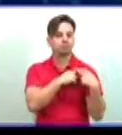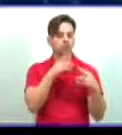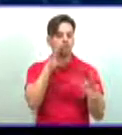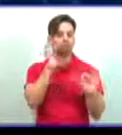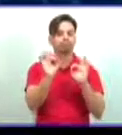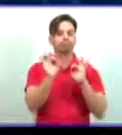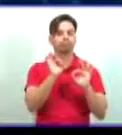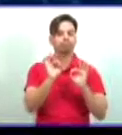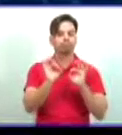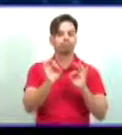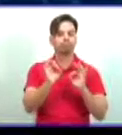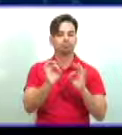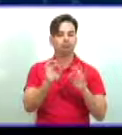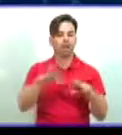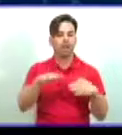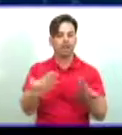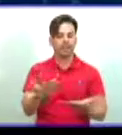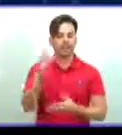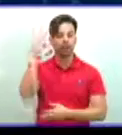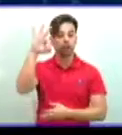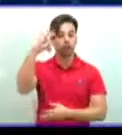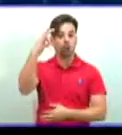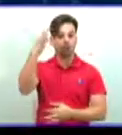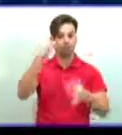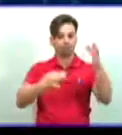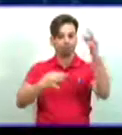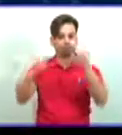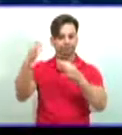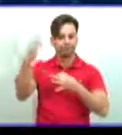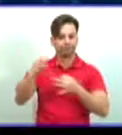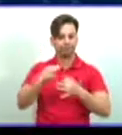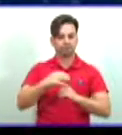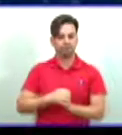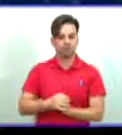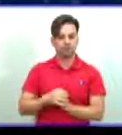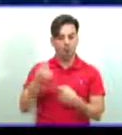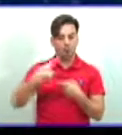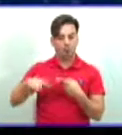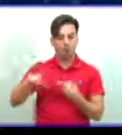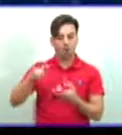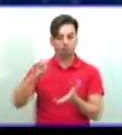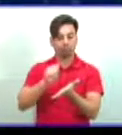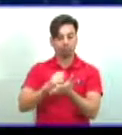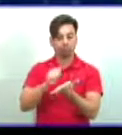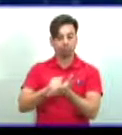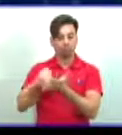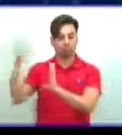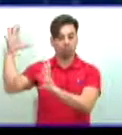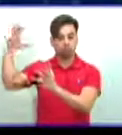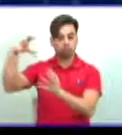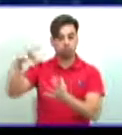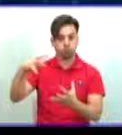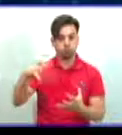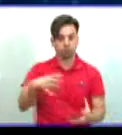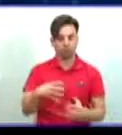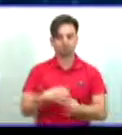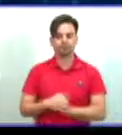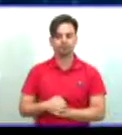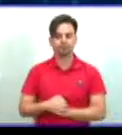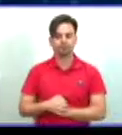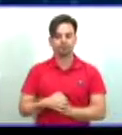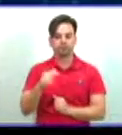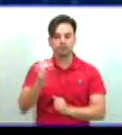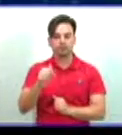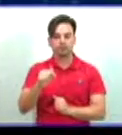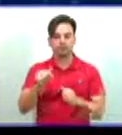los rayos ultravioleta, ante la caída de meteoritos en nuestro planeta, y además su capa más importante es la